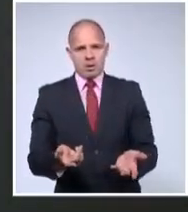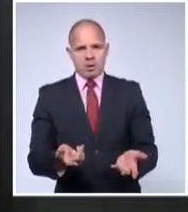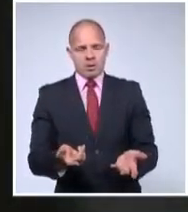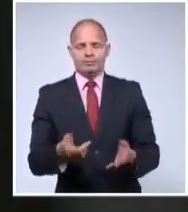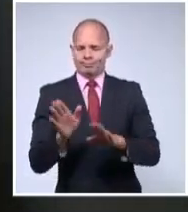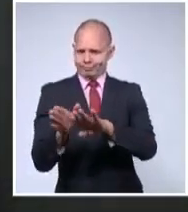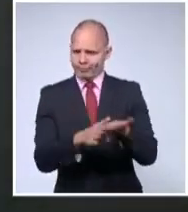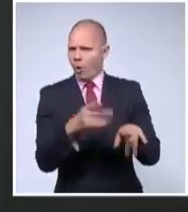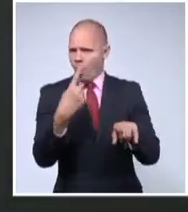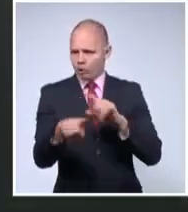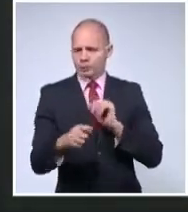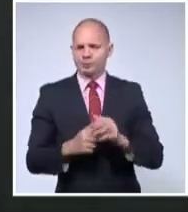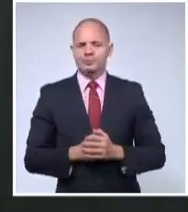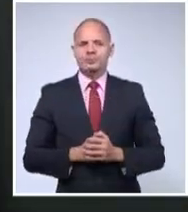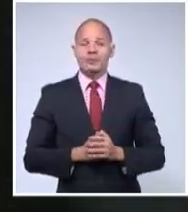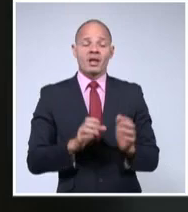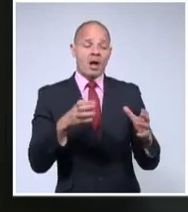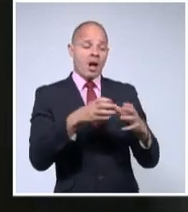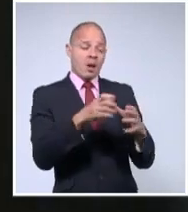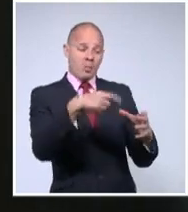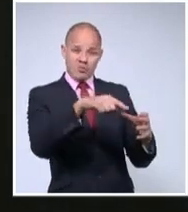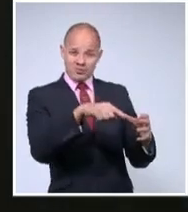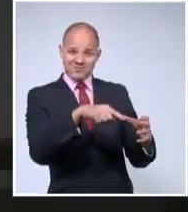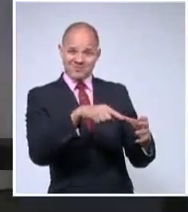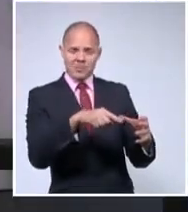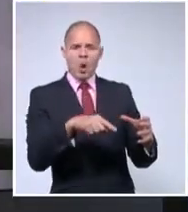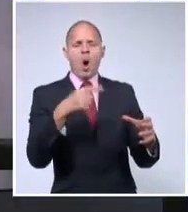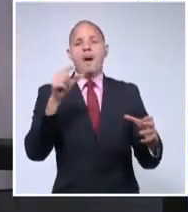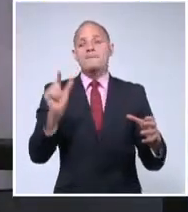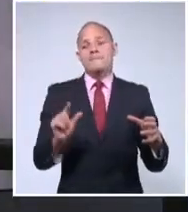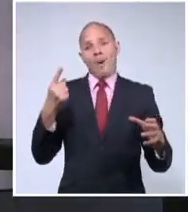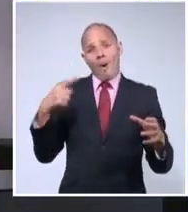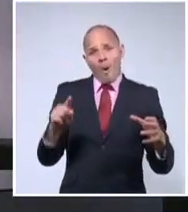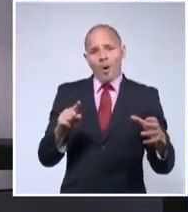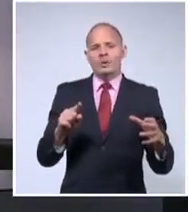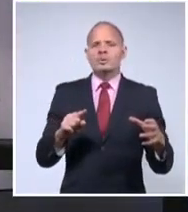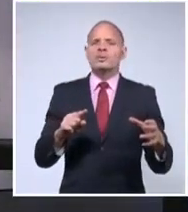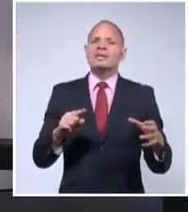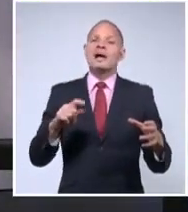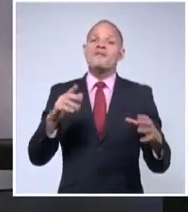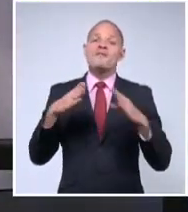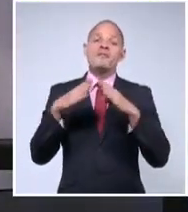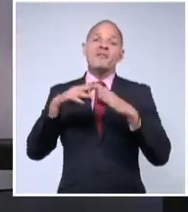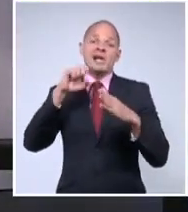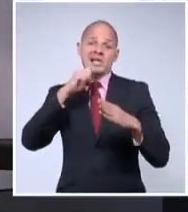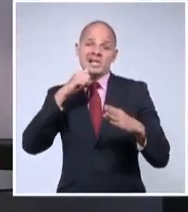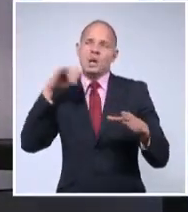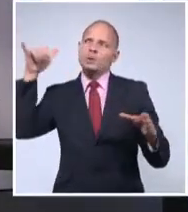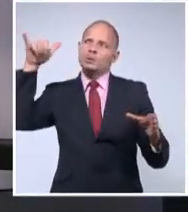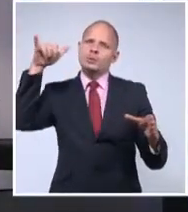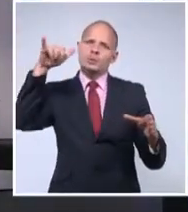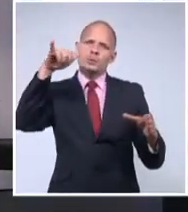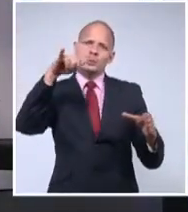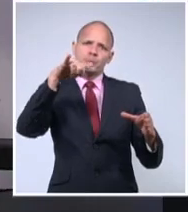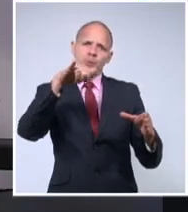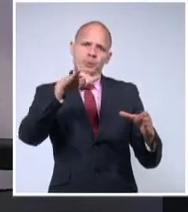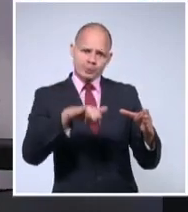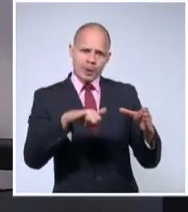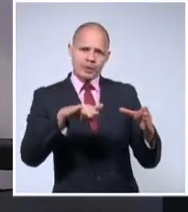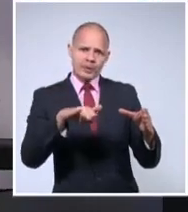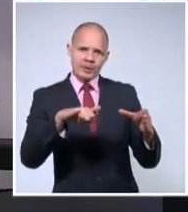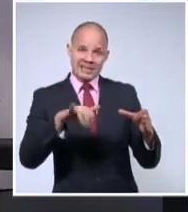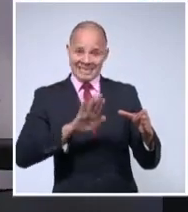formaba parte del grupo original, que viajó expresamente desde Estados Unidos, violando los protocolos